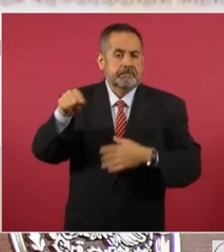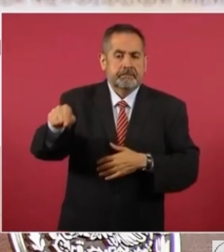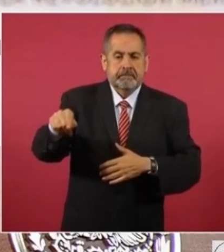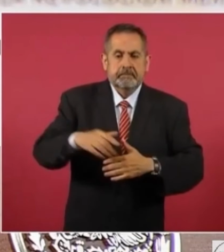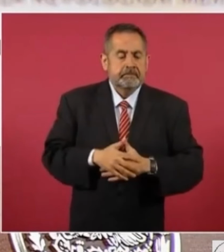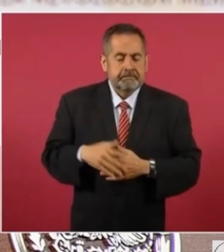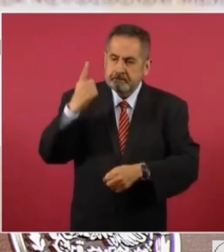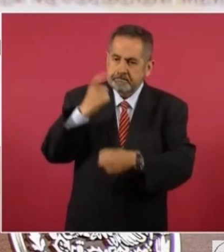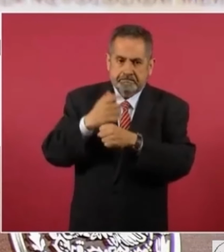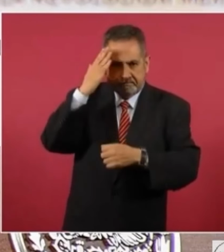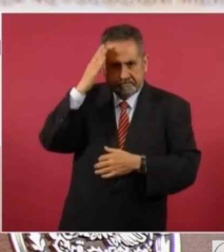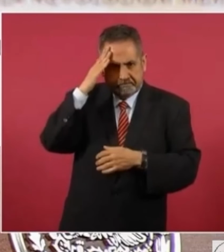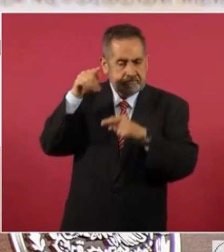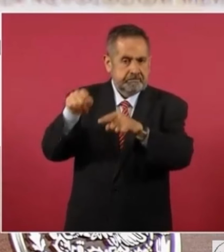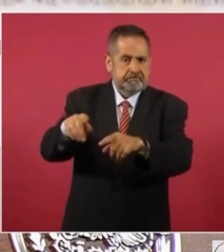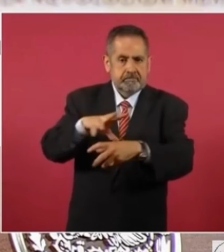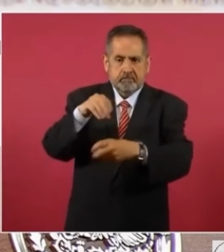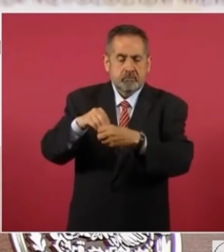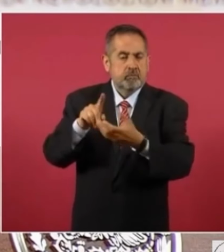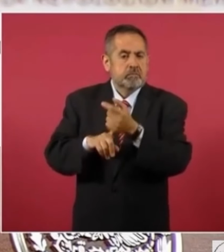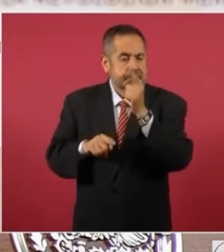el principal actor de la vida pública.